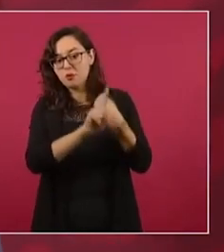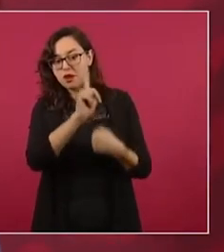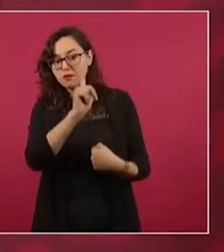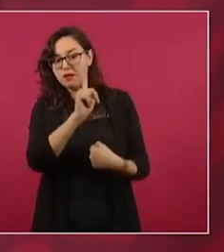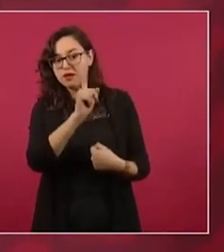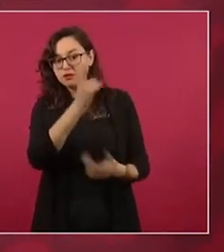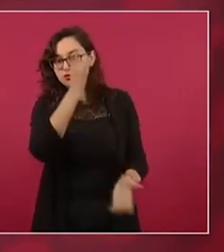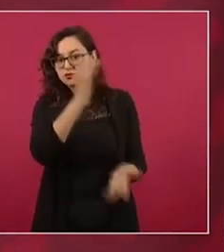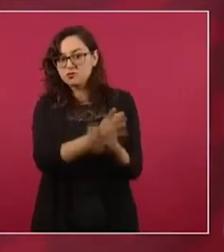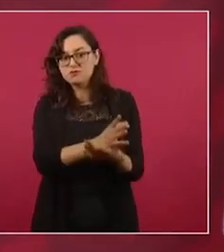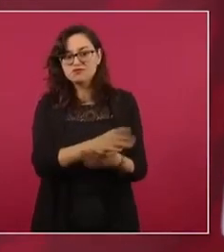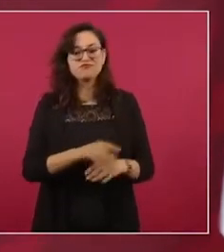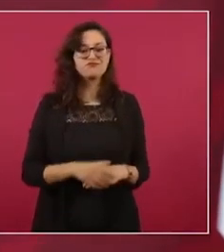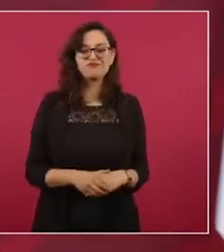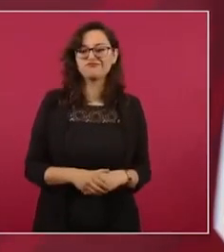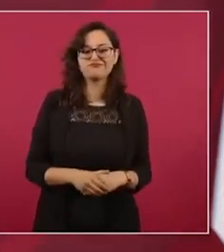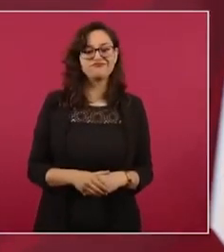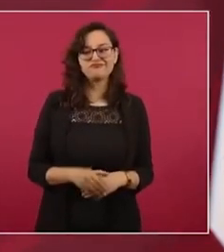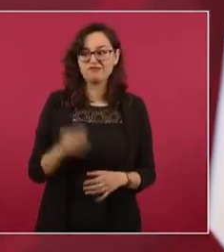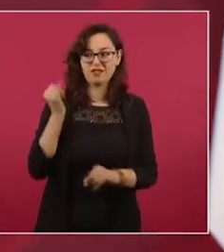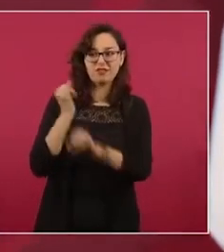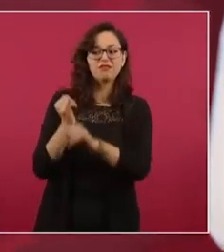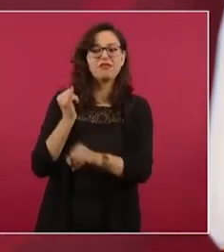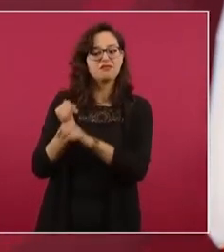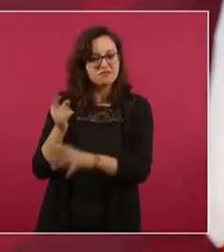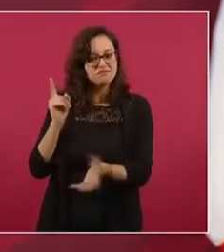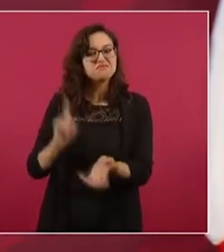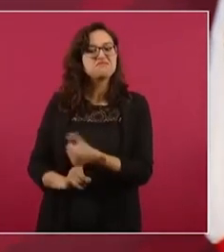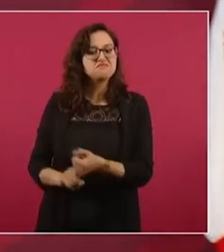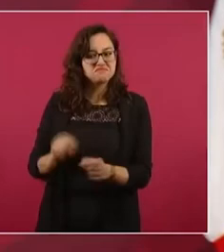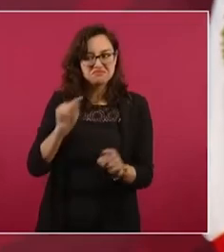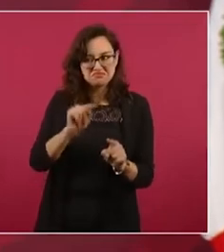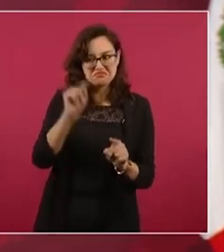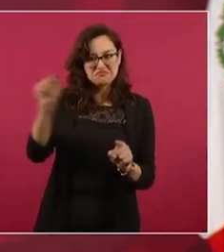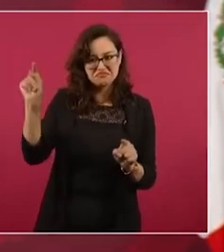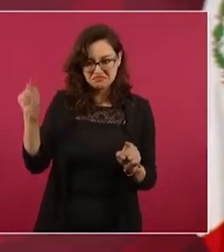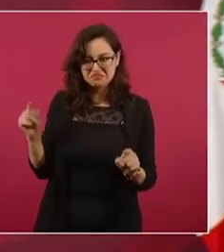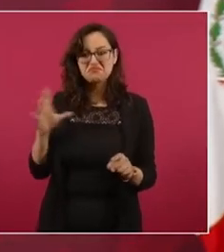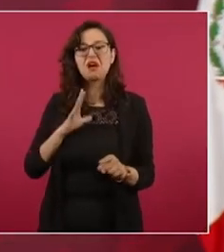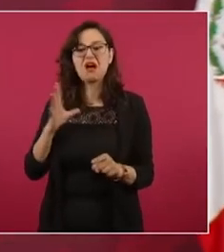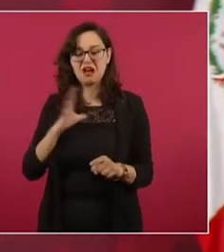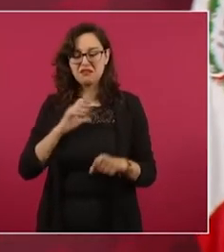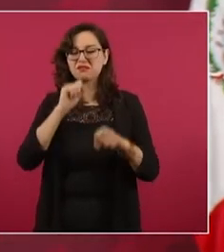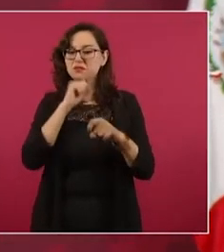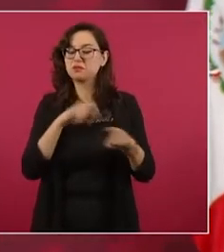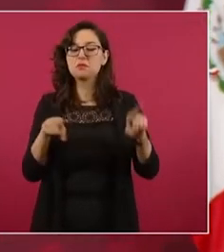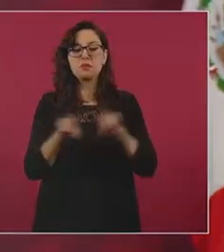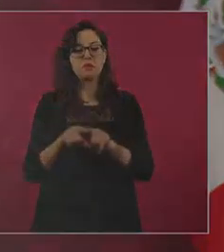Es un fenómeno mundial.